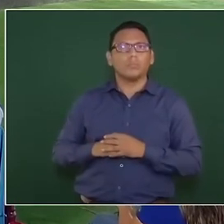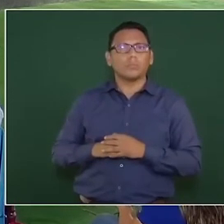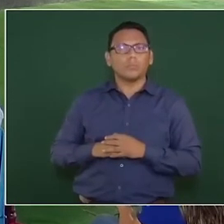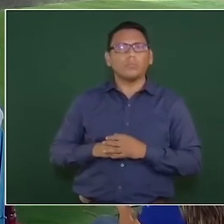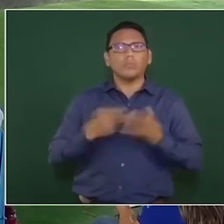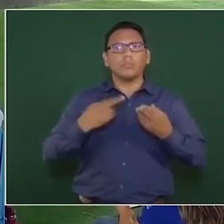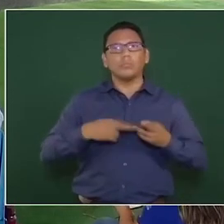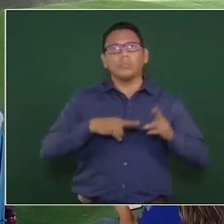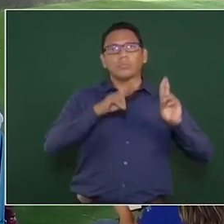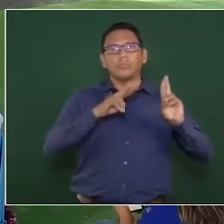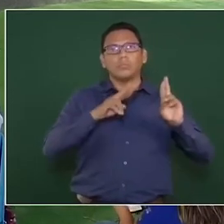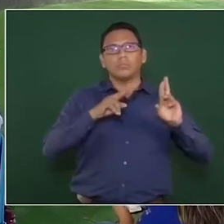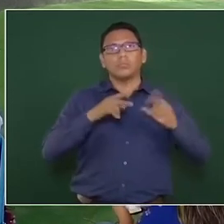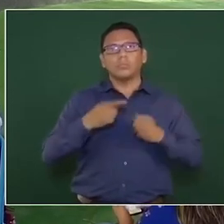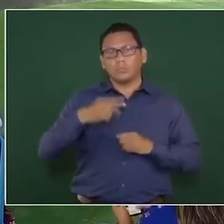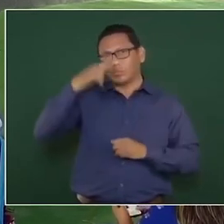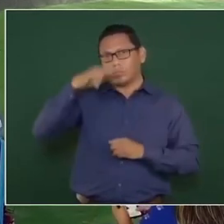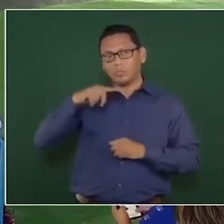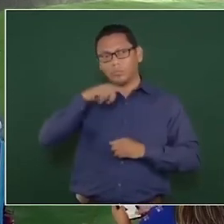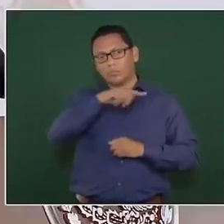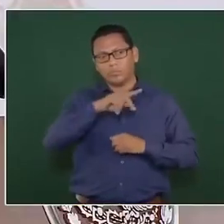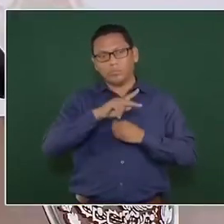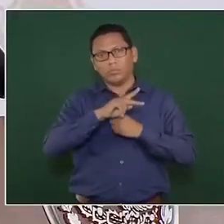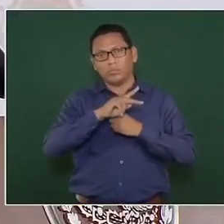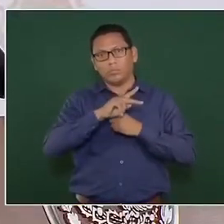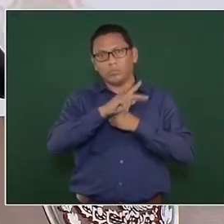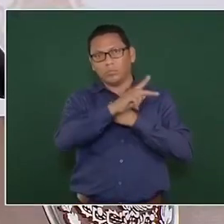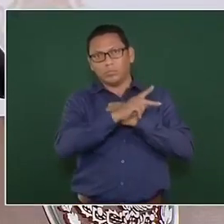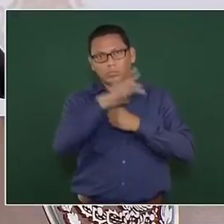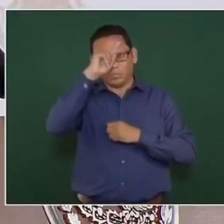del embajador Pablo Monroy.